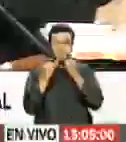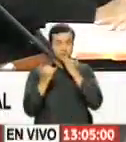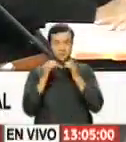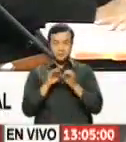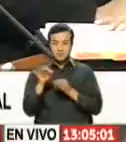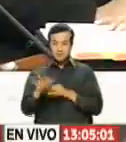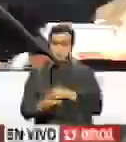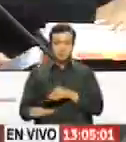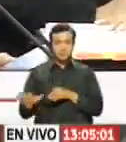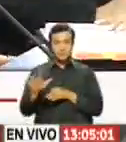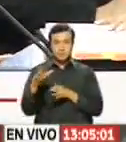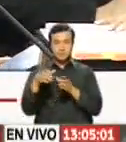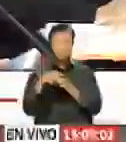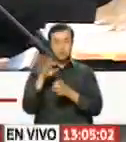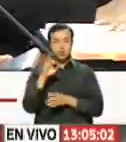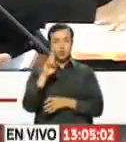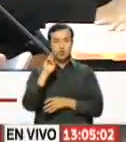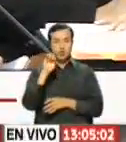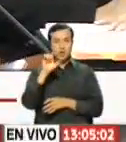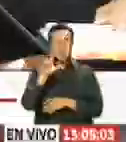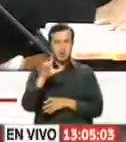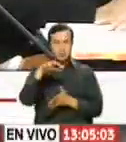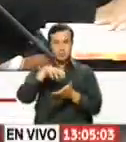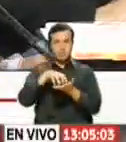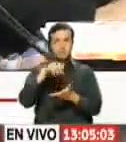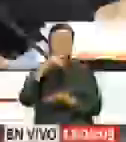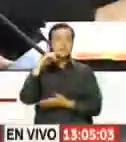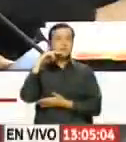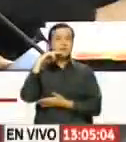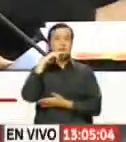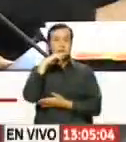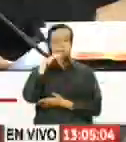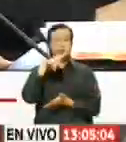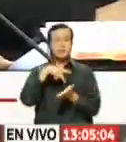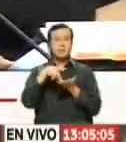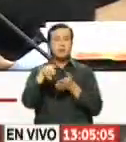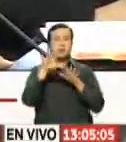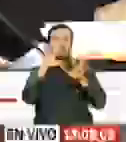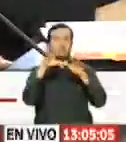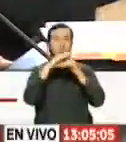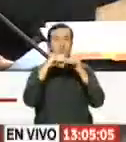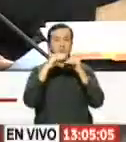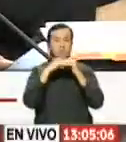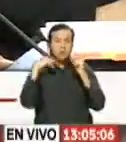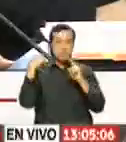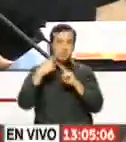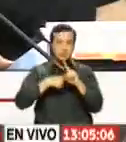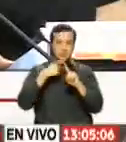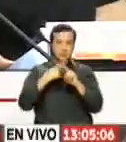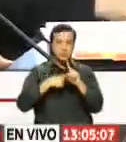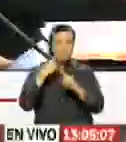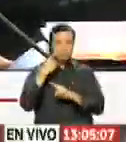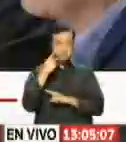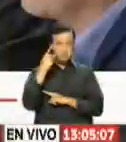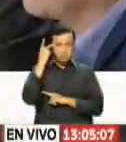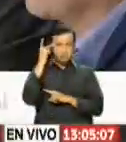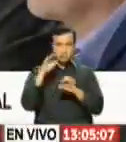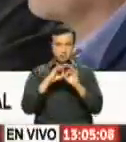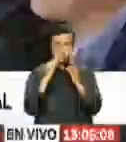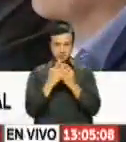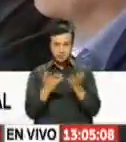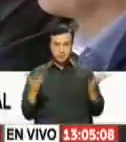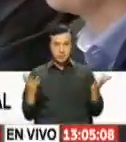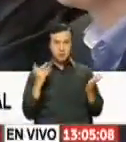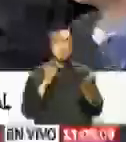Cantón La Troncal, provincia del Cañar. El pago de $10 mensuales por padre de familia. Tema que